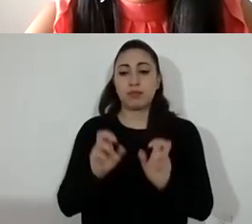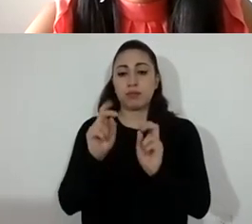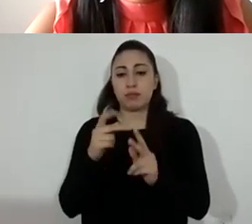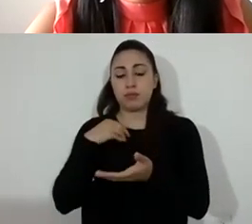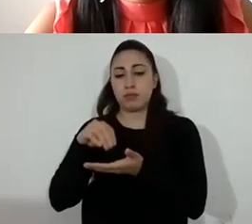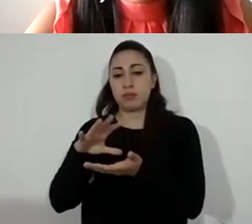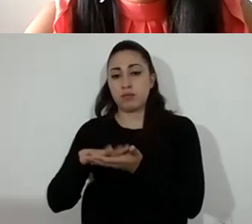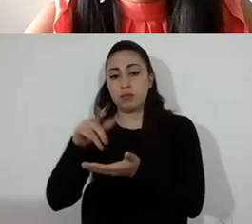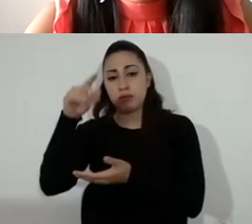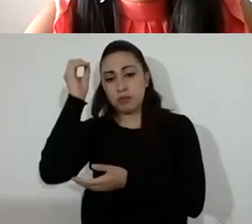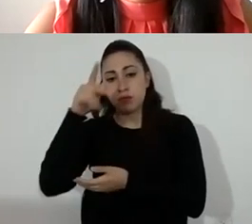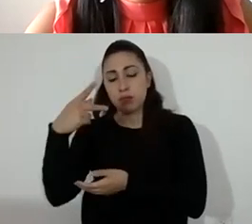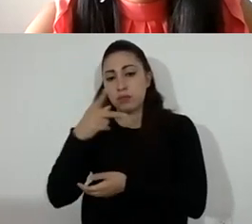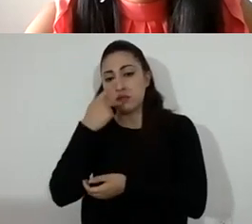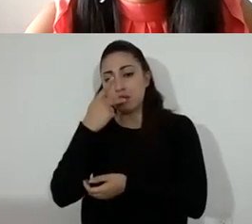voto.